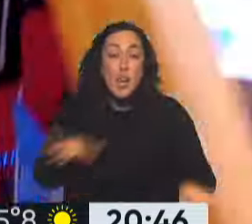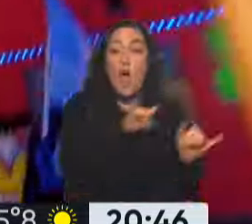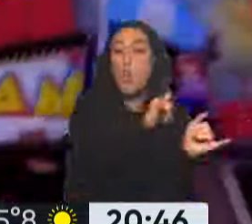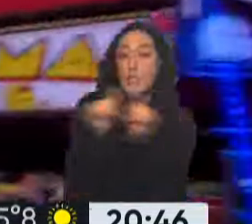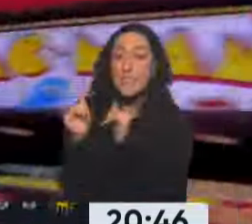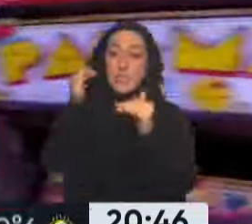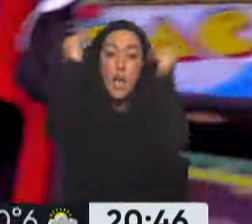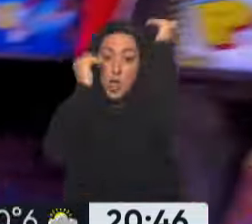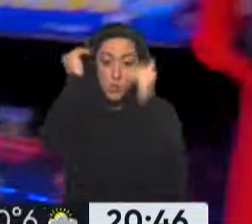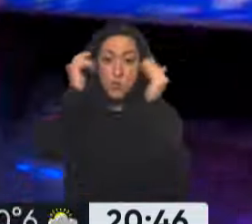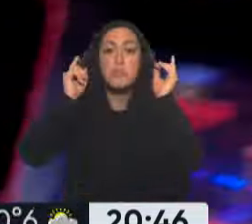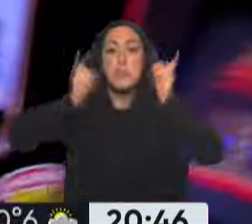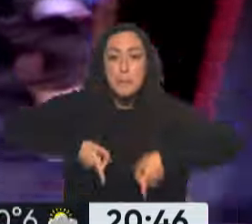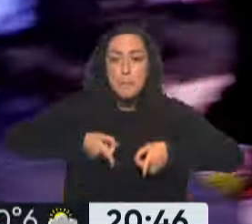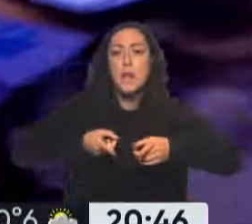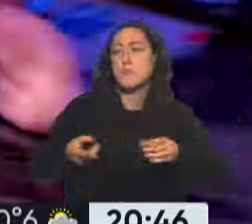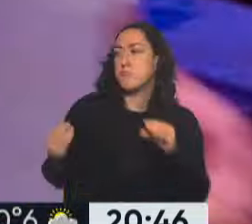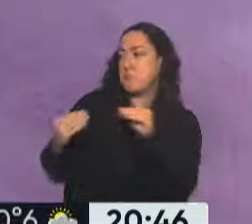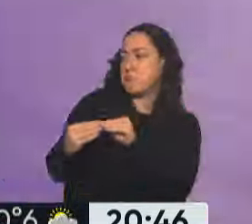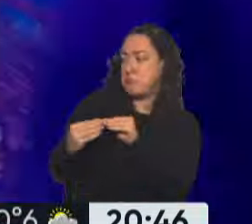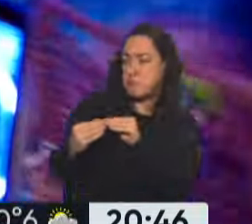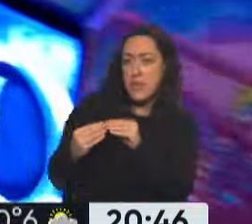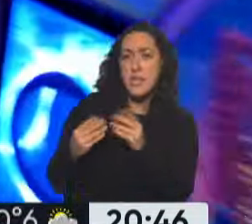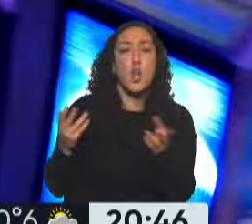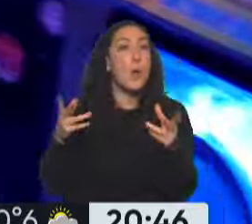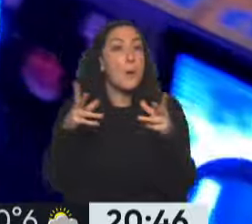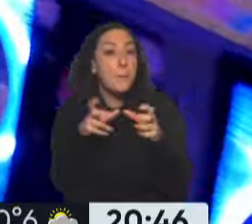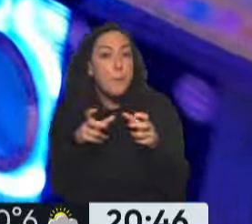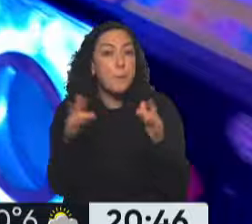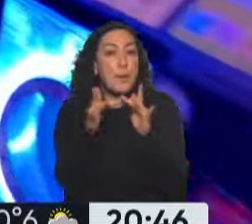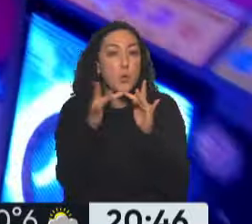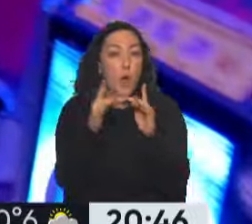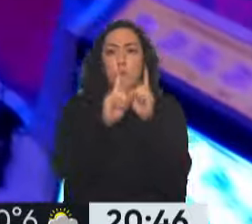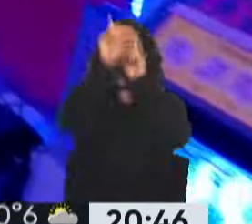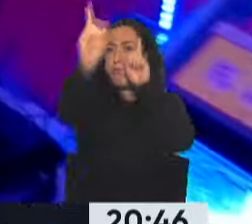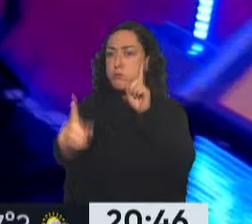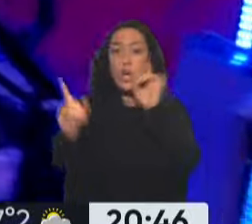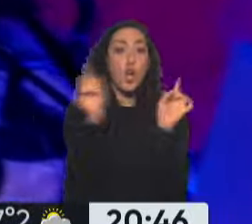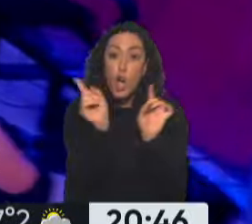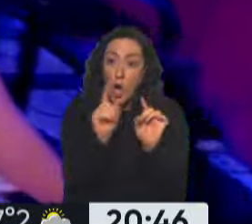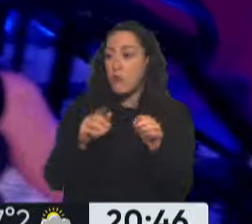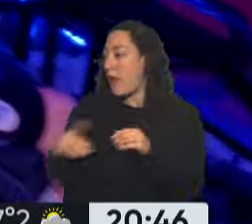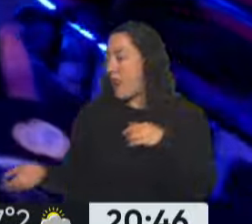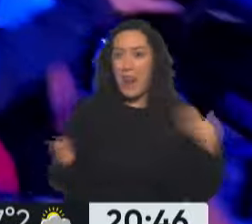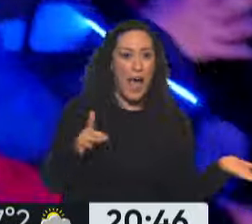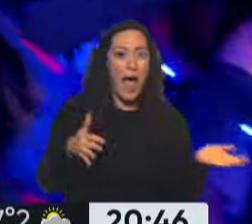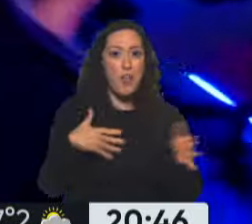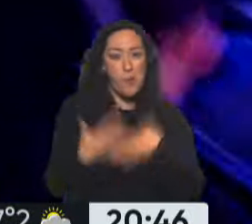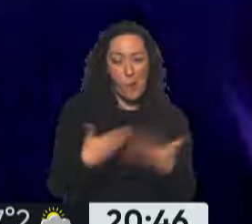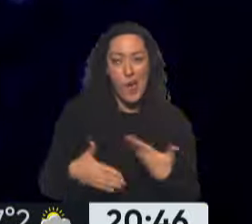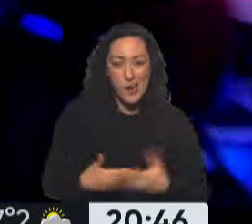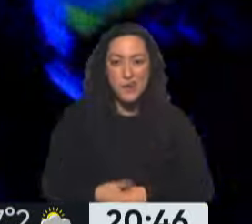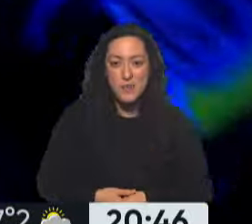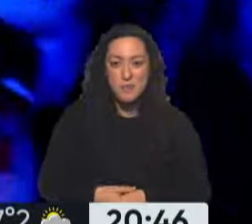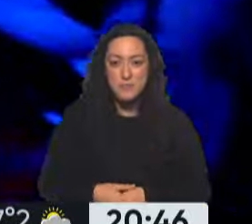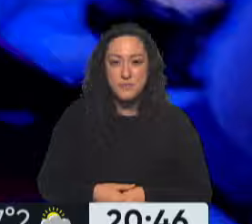adolescentes y adultos juegan con su par. No es un juego en línea, sino que se conectan entre ellos. Vamos a descubrir cómo es